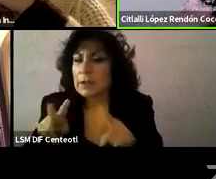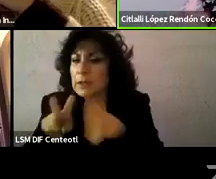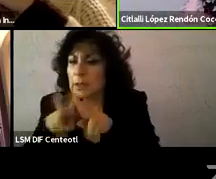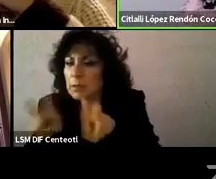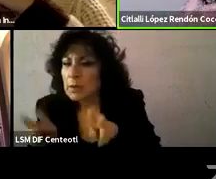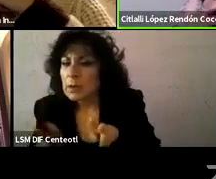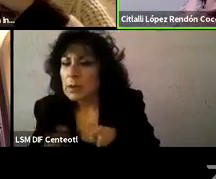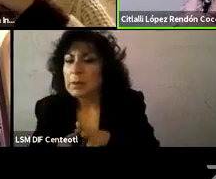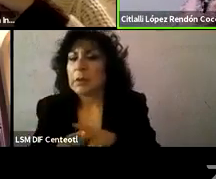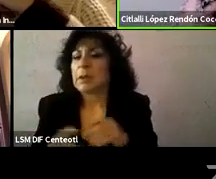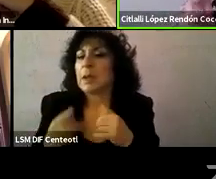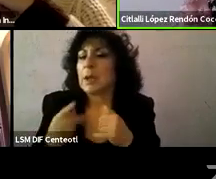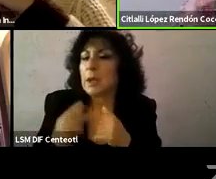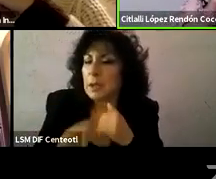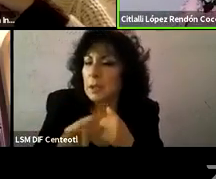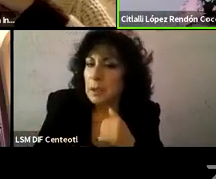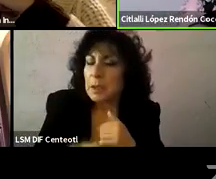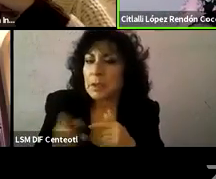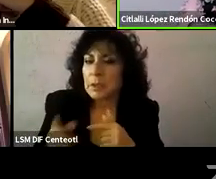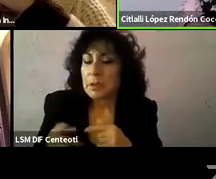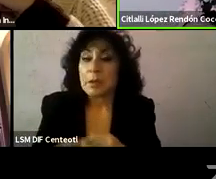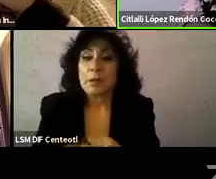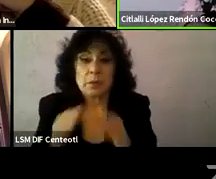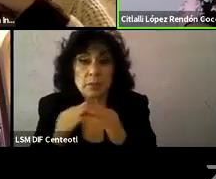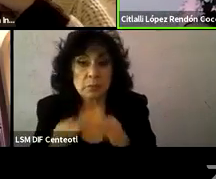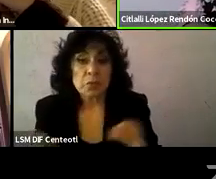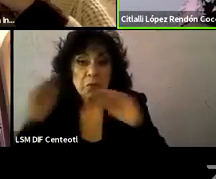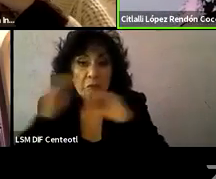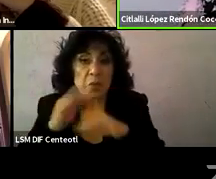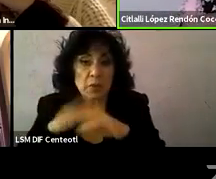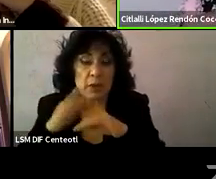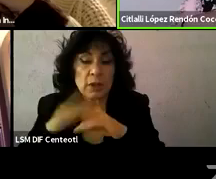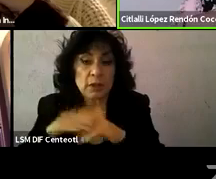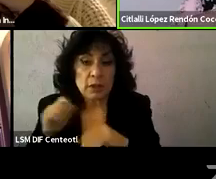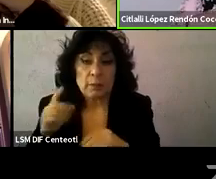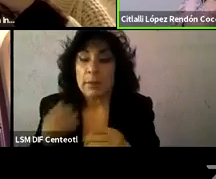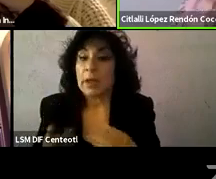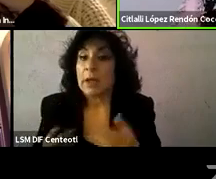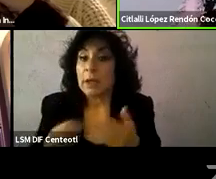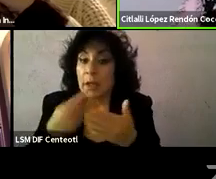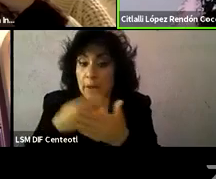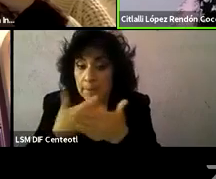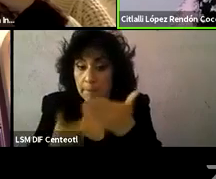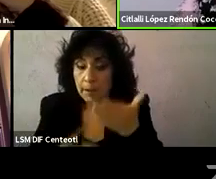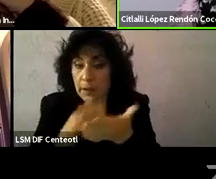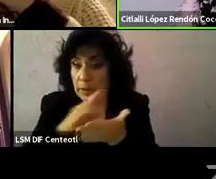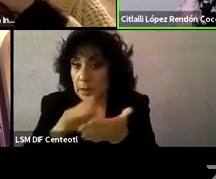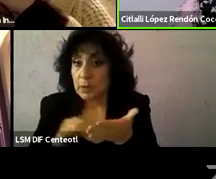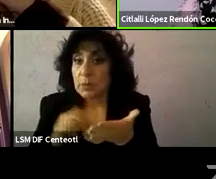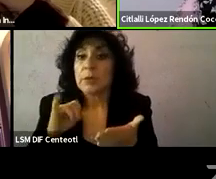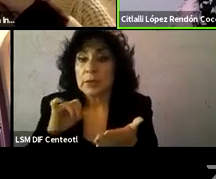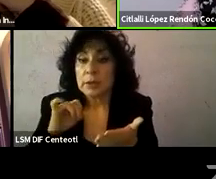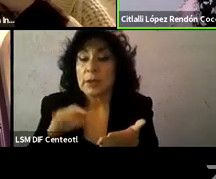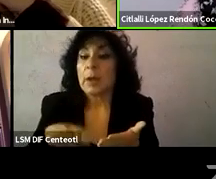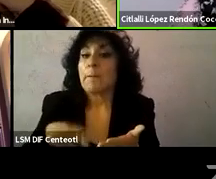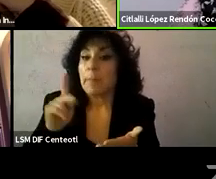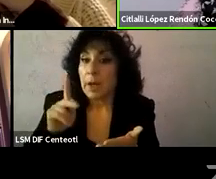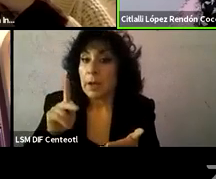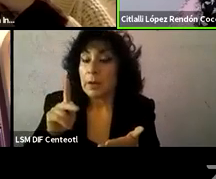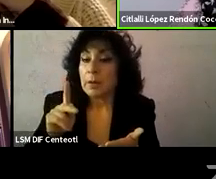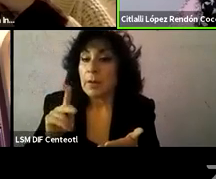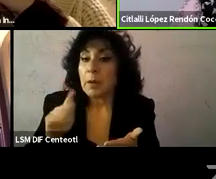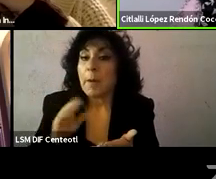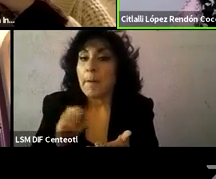humana, ¿no? Entonces, eso, pues claro que está bueno que esté en el currículum, pero también más allá de estos